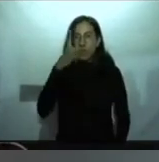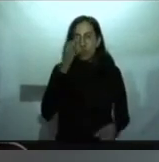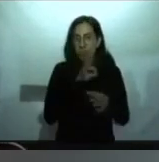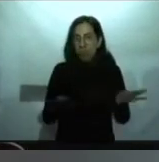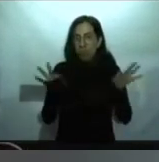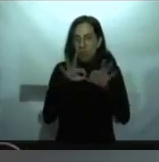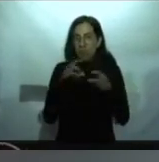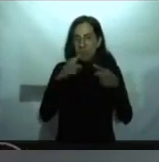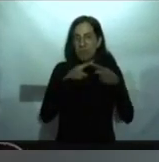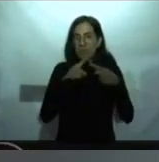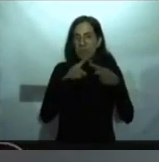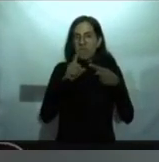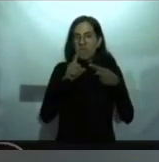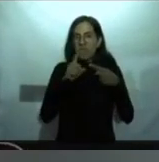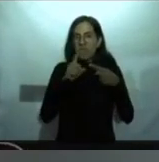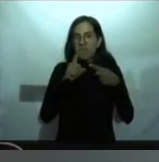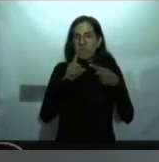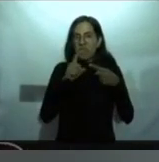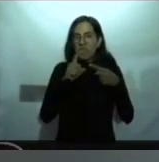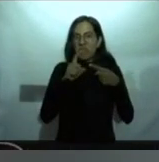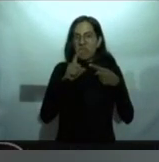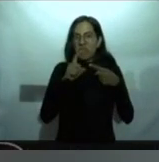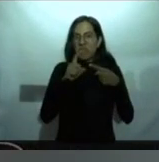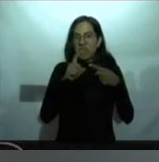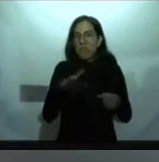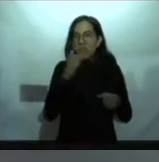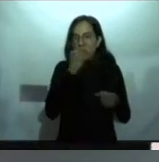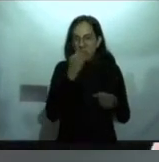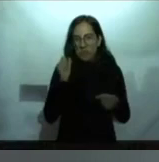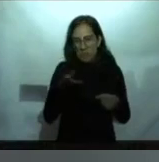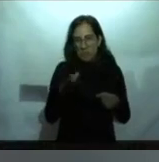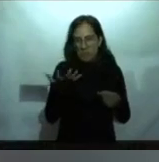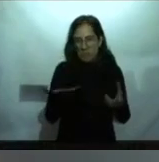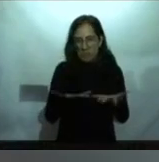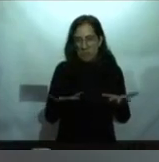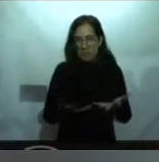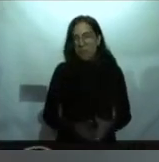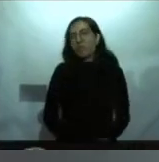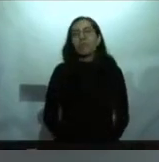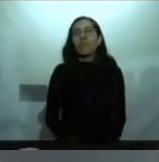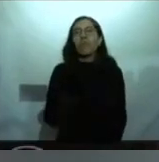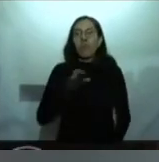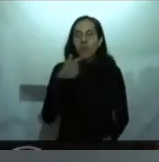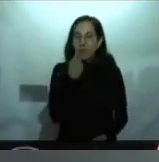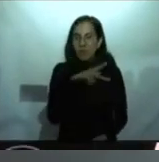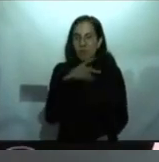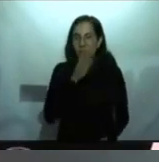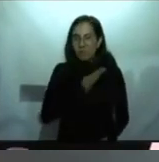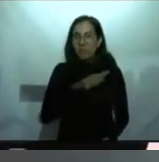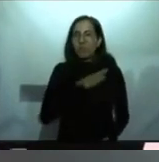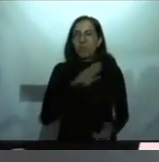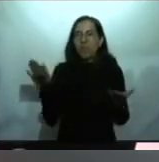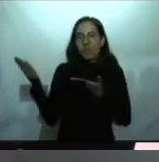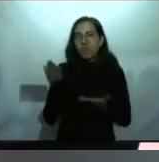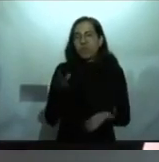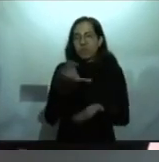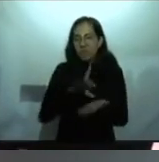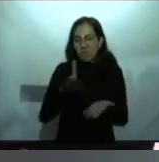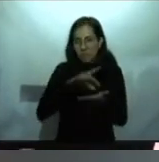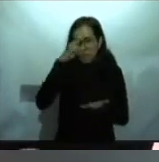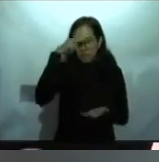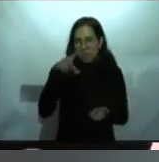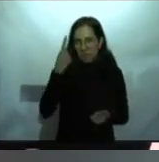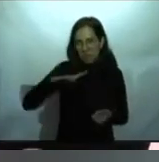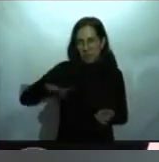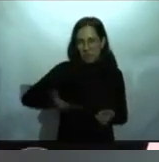seguridad. Fíjense que cuando llegué al gobierno de la Ciudad de México, me decían, es